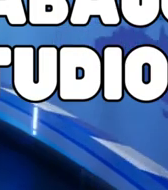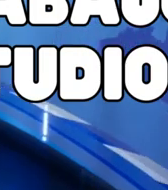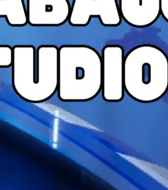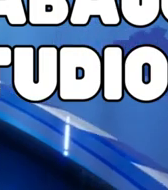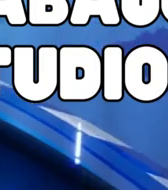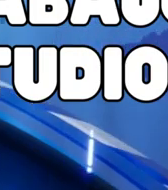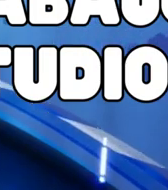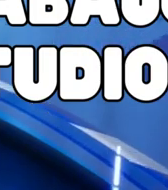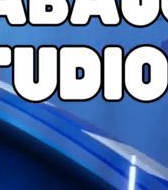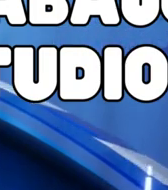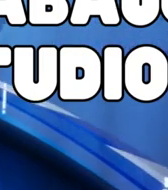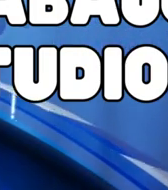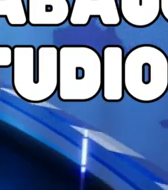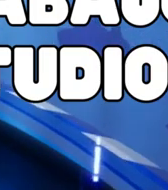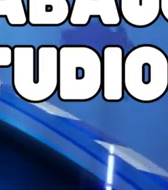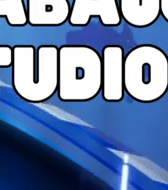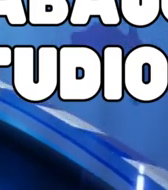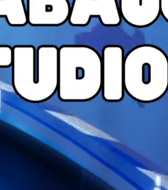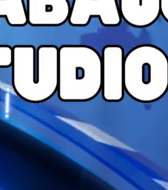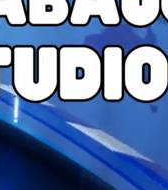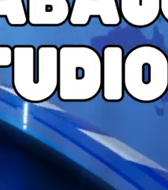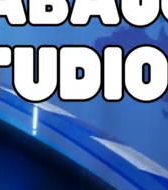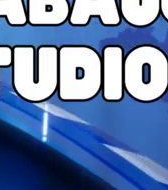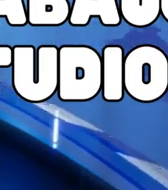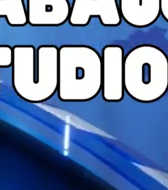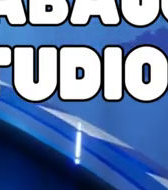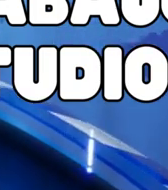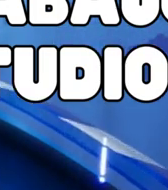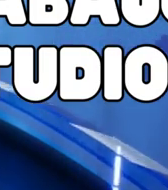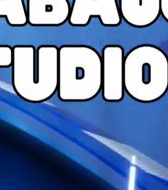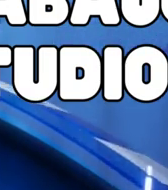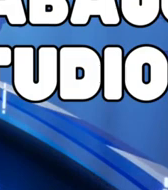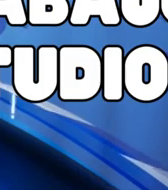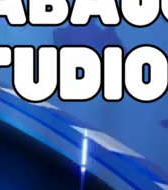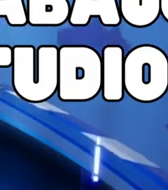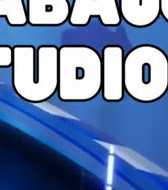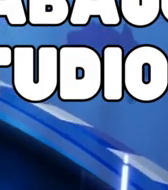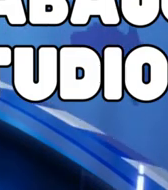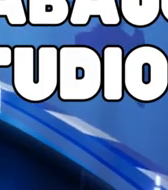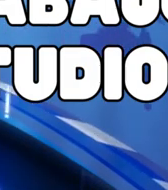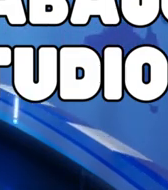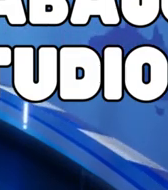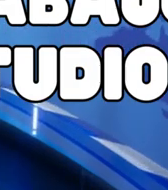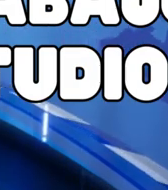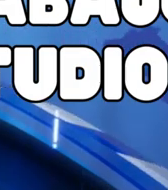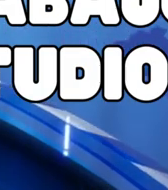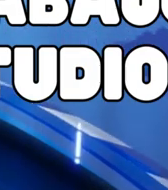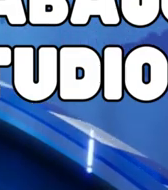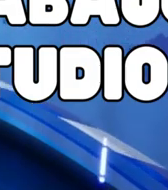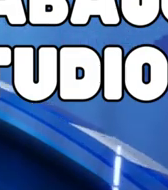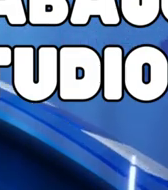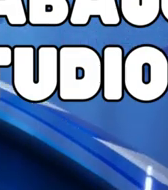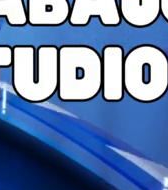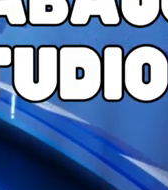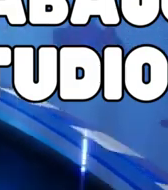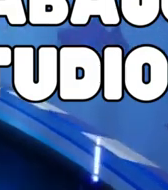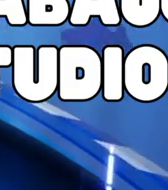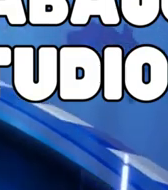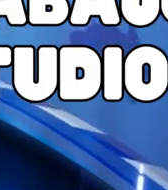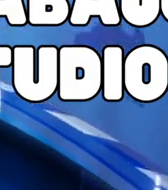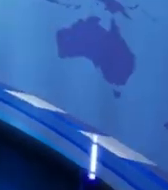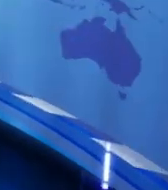Imagínense un joven que no tiene posibilidad de trabajo, que no tiene ya posibilidad de